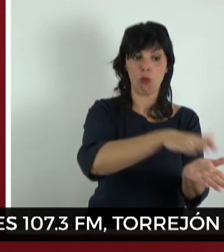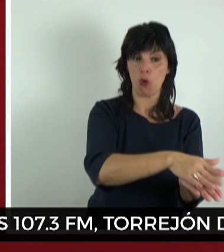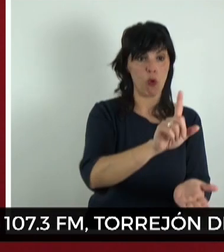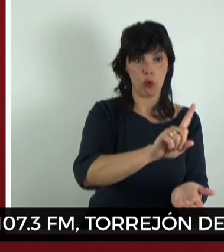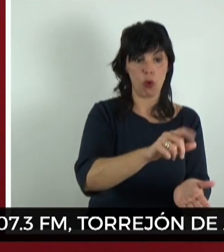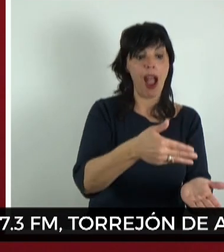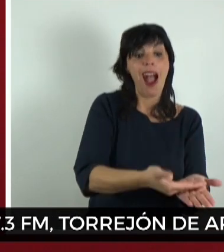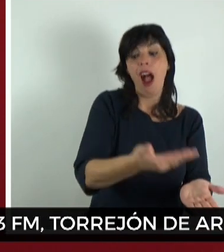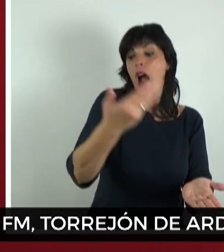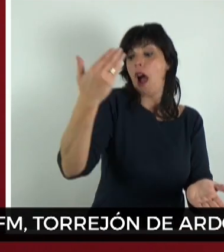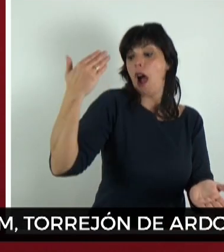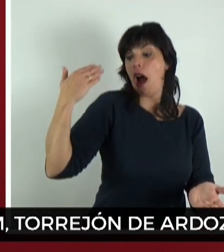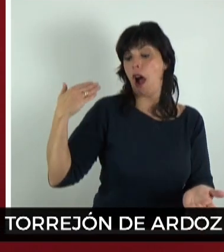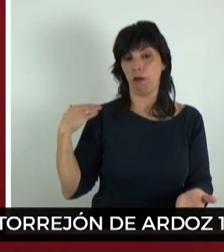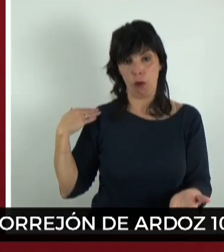El Rey de Jerusalén,